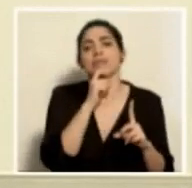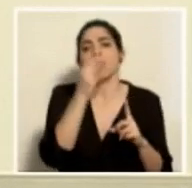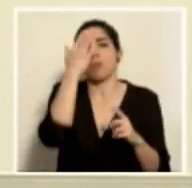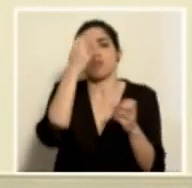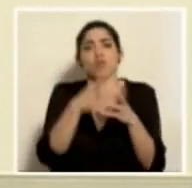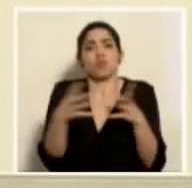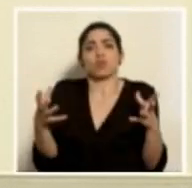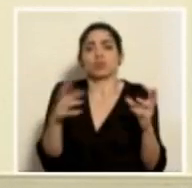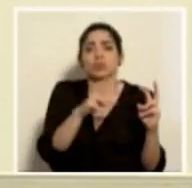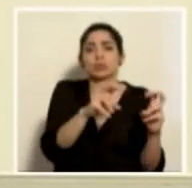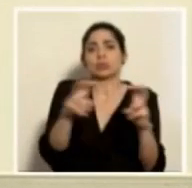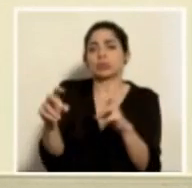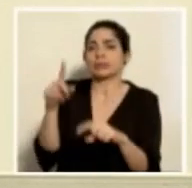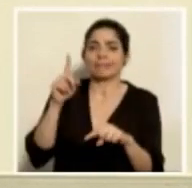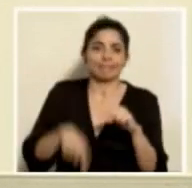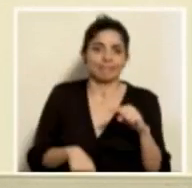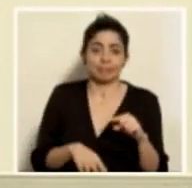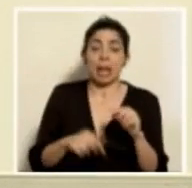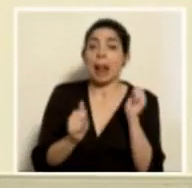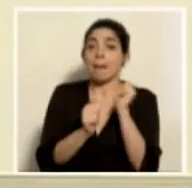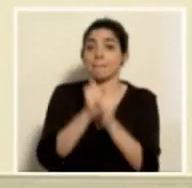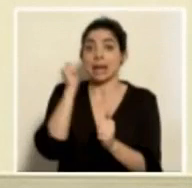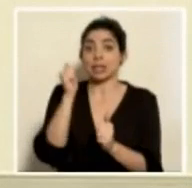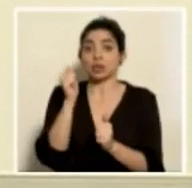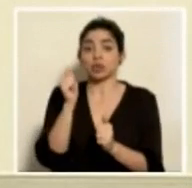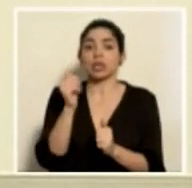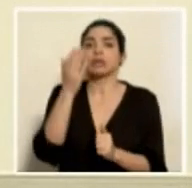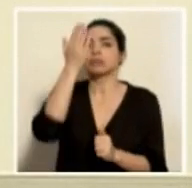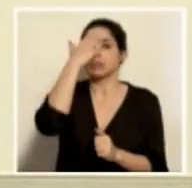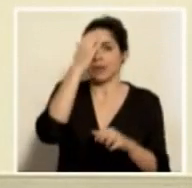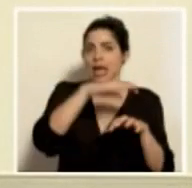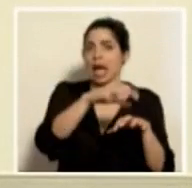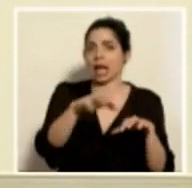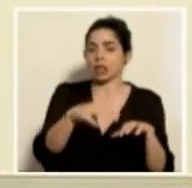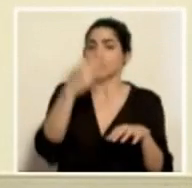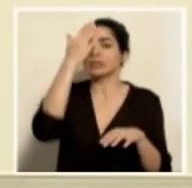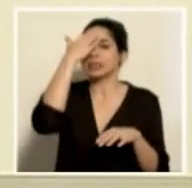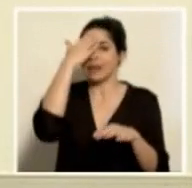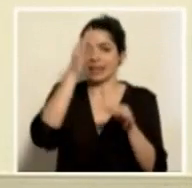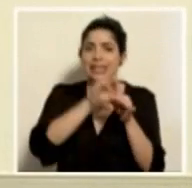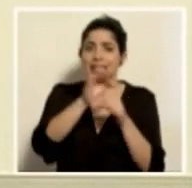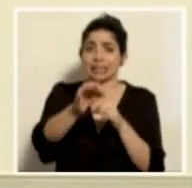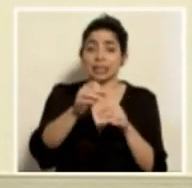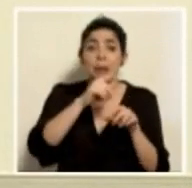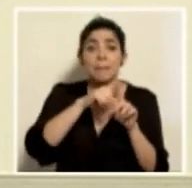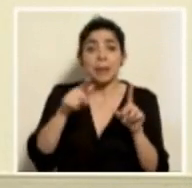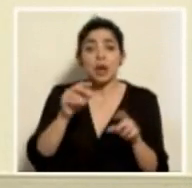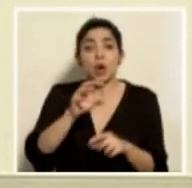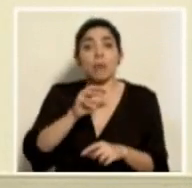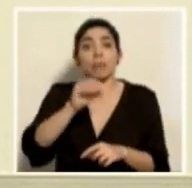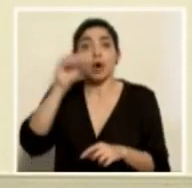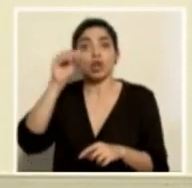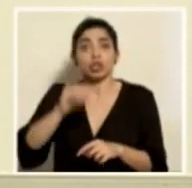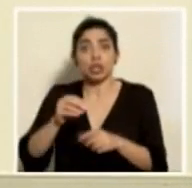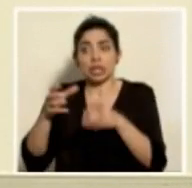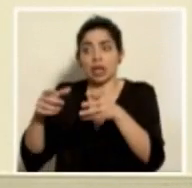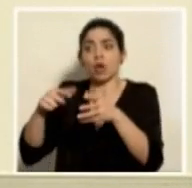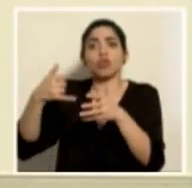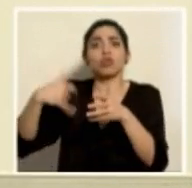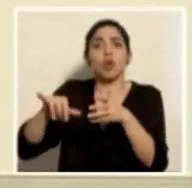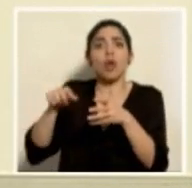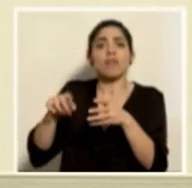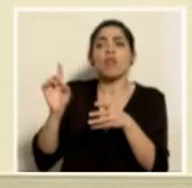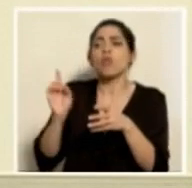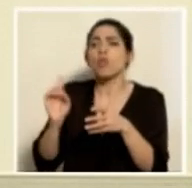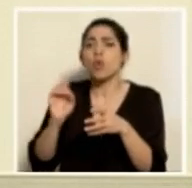tenemos en la mayoría, por ejemplo, cuál es el cantón, cuál es el distrito, pero hay ya todavía incluso un porcentaje que todavía está investigándose